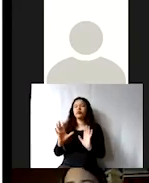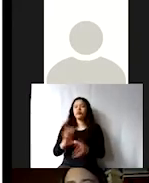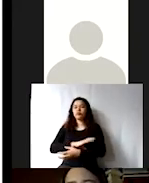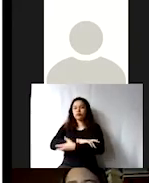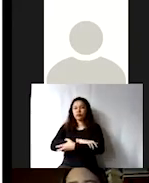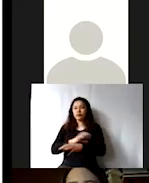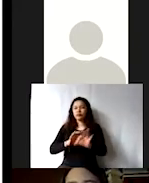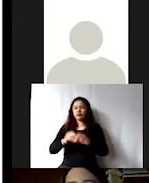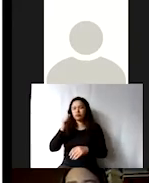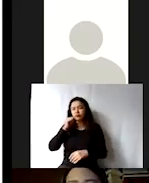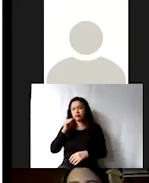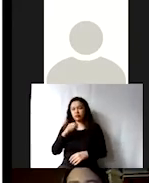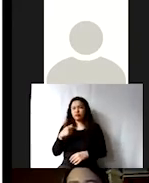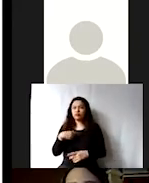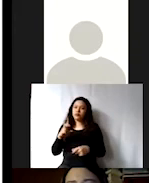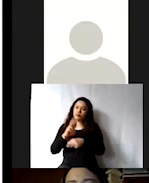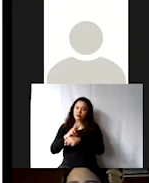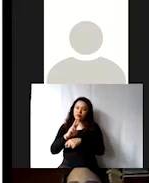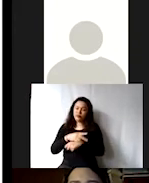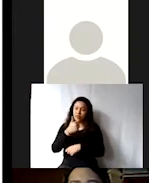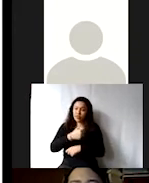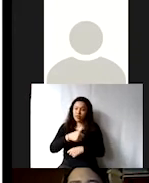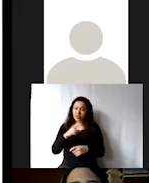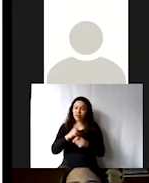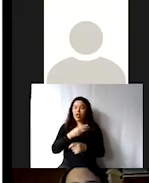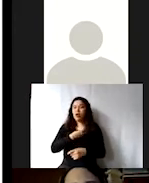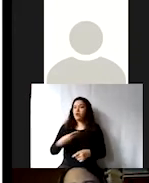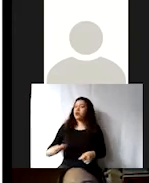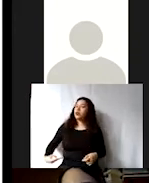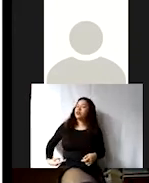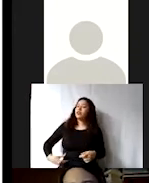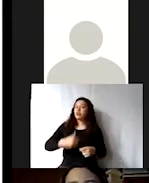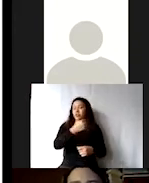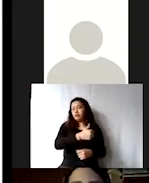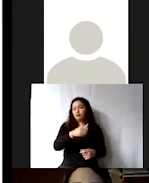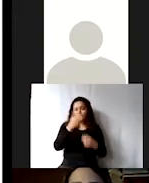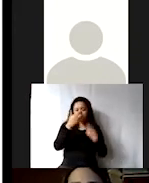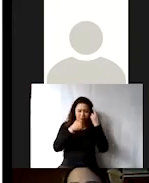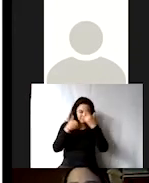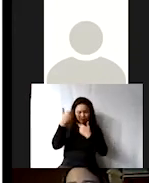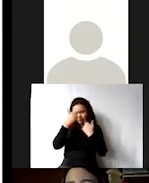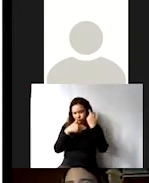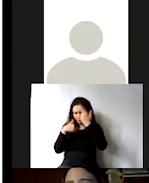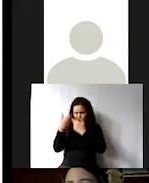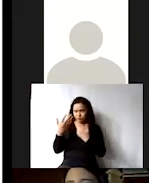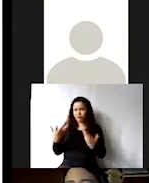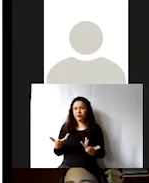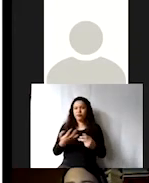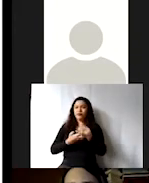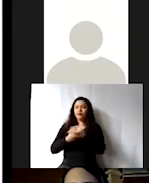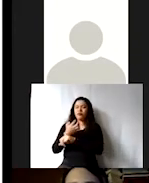sí toca verificar caso por caso, municipio por municipio, o en este caso estado, si es que